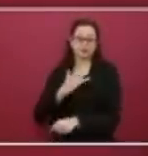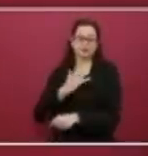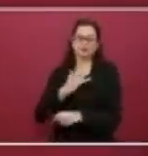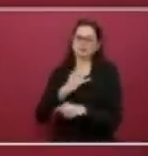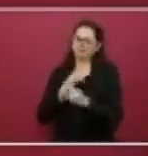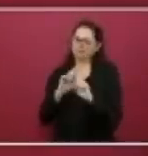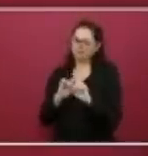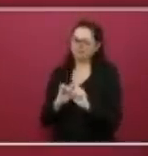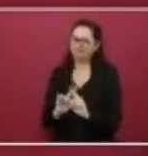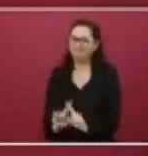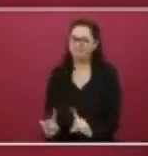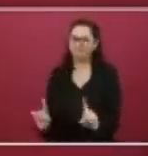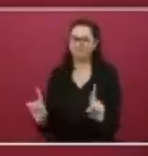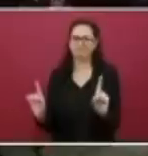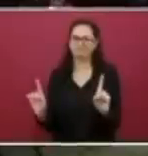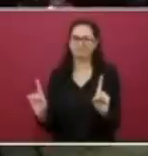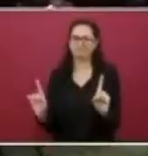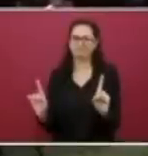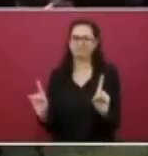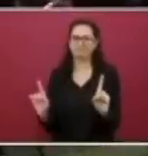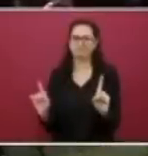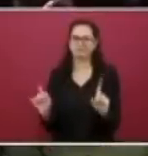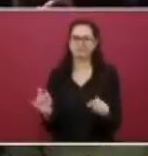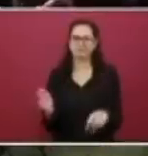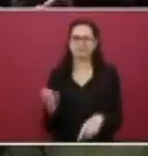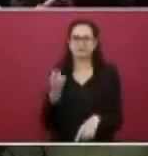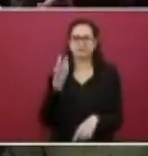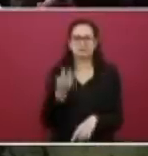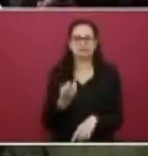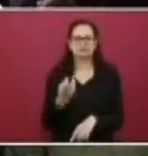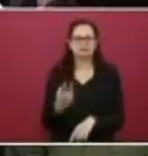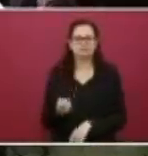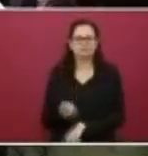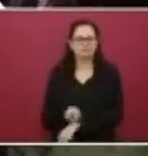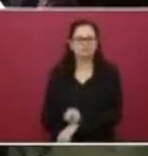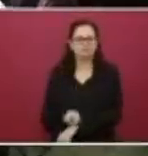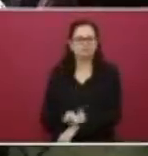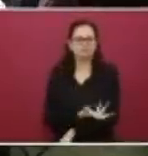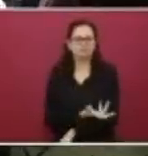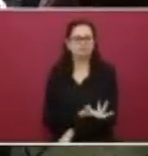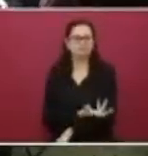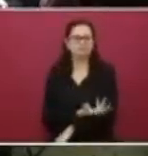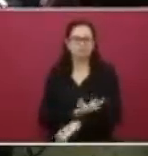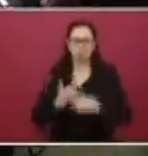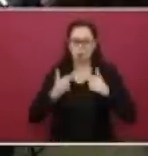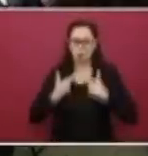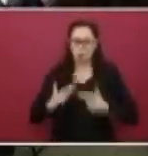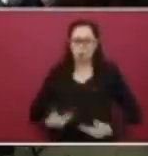eso es una sensibilidad humana